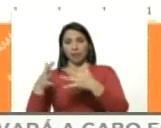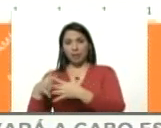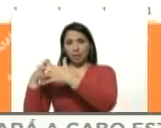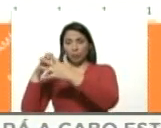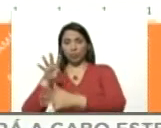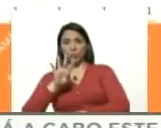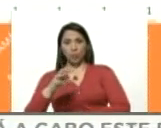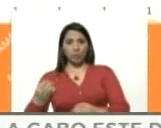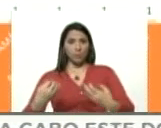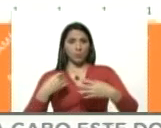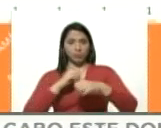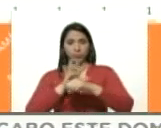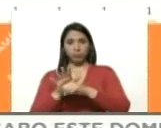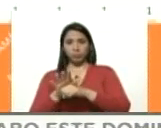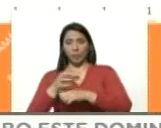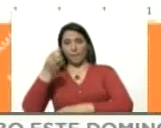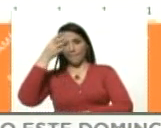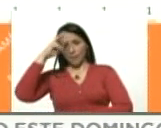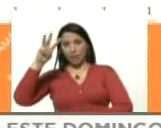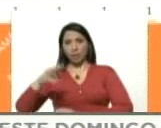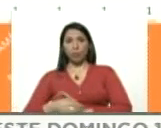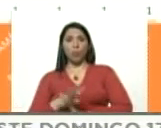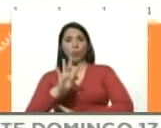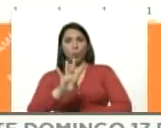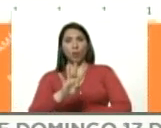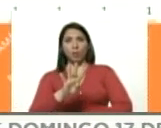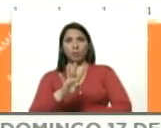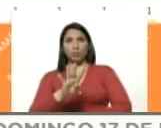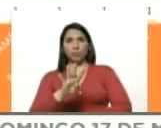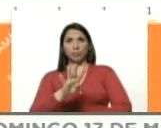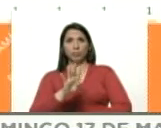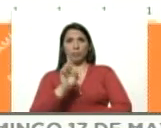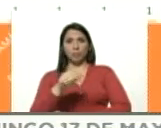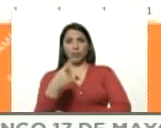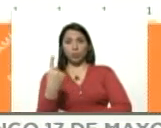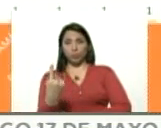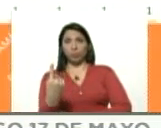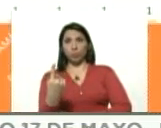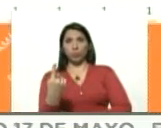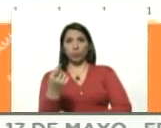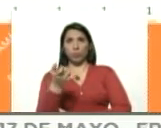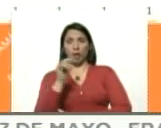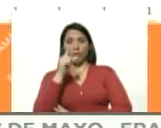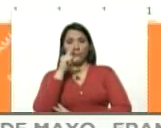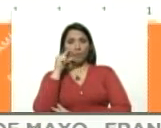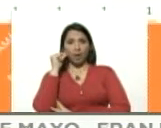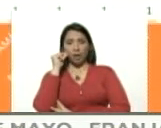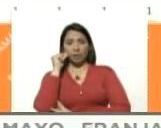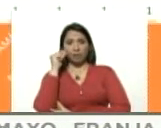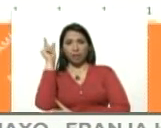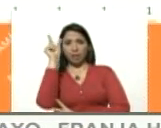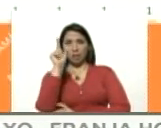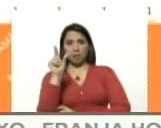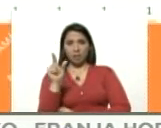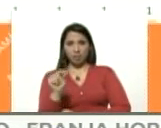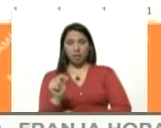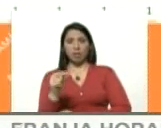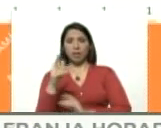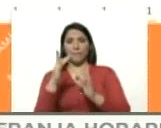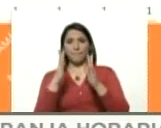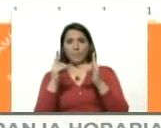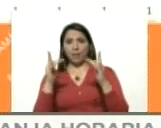4 casos, México 4 casos y con un caso está Francia, Italia,